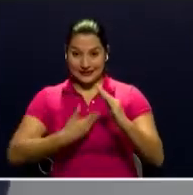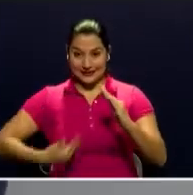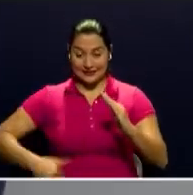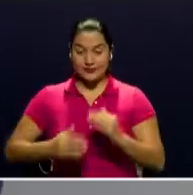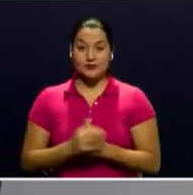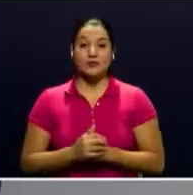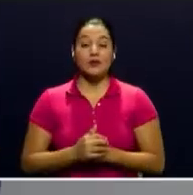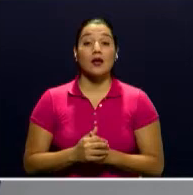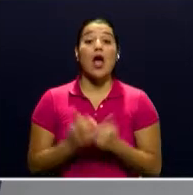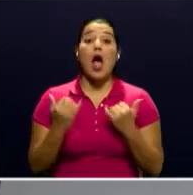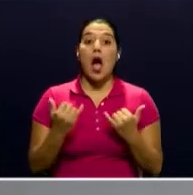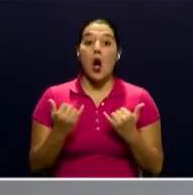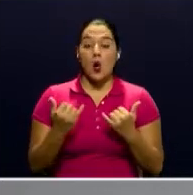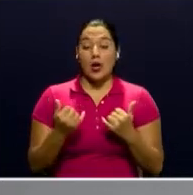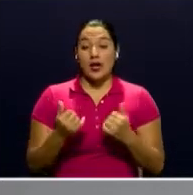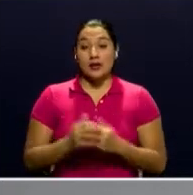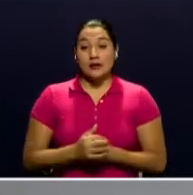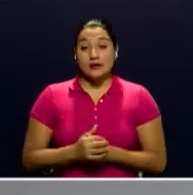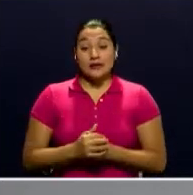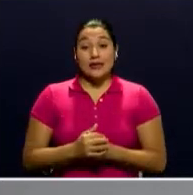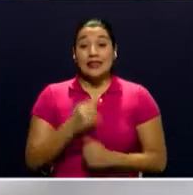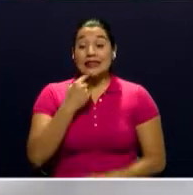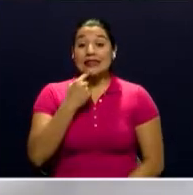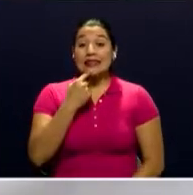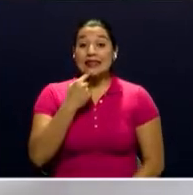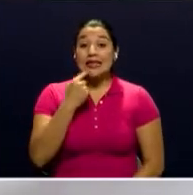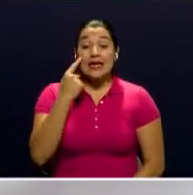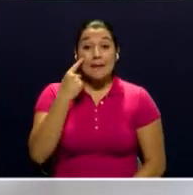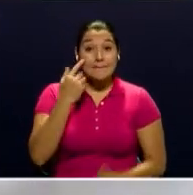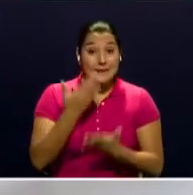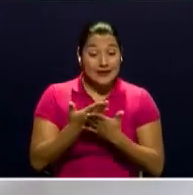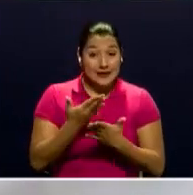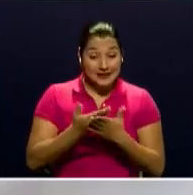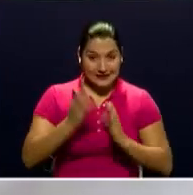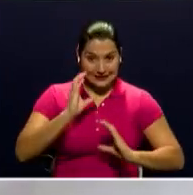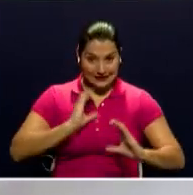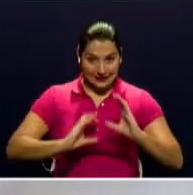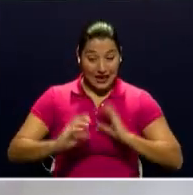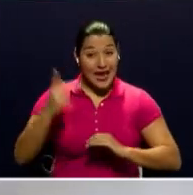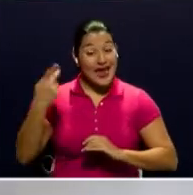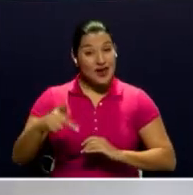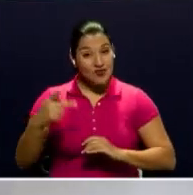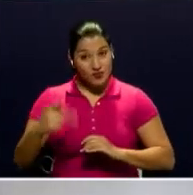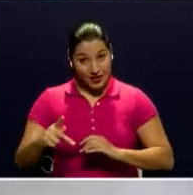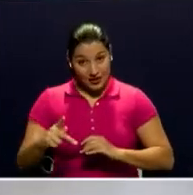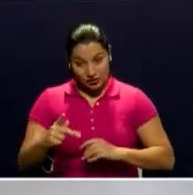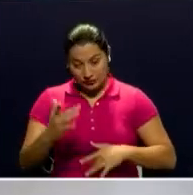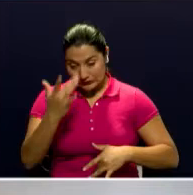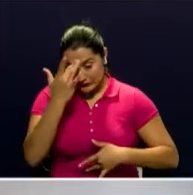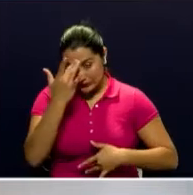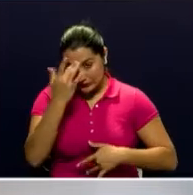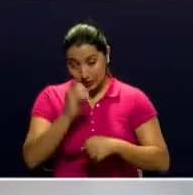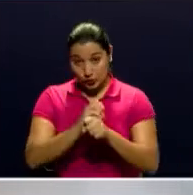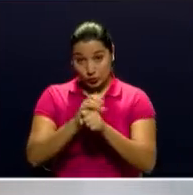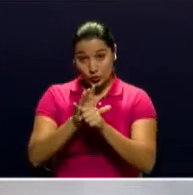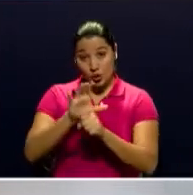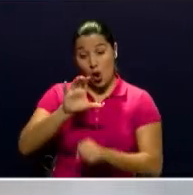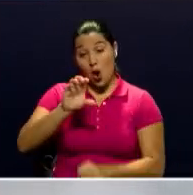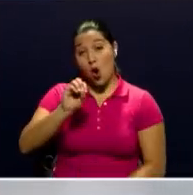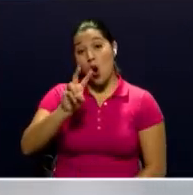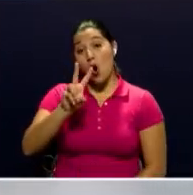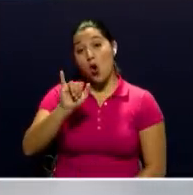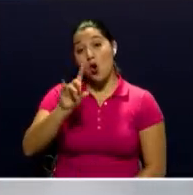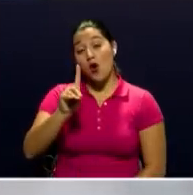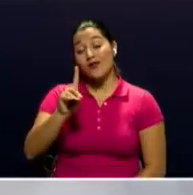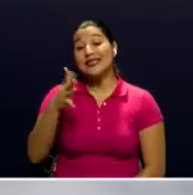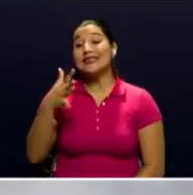otro ángulo del mismo tema, según la evidencia científica, el riesgo del COVID-19 para las mujeres